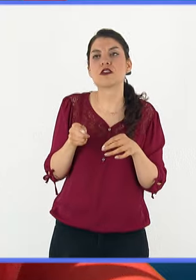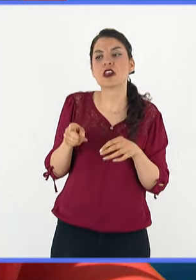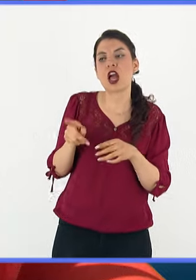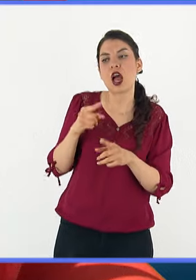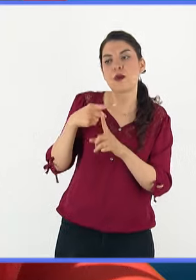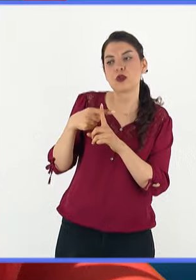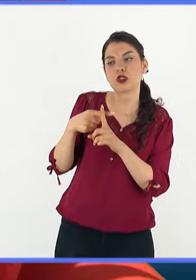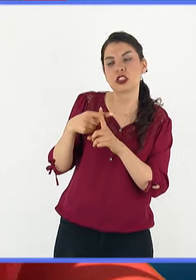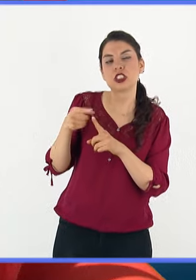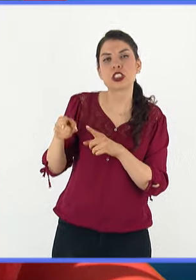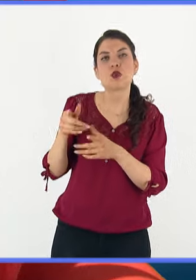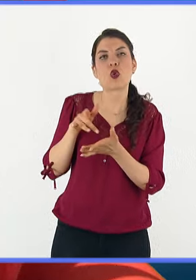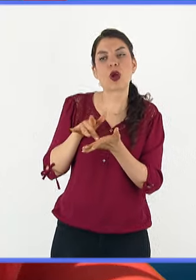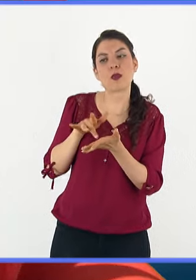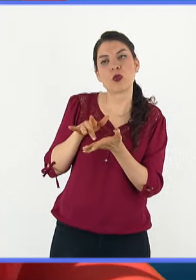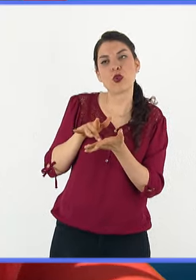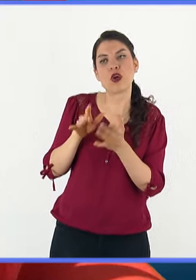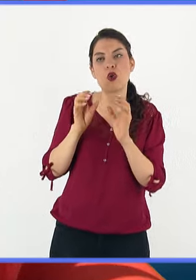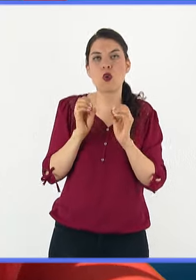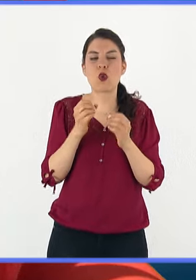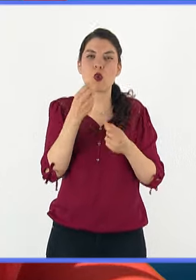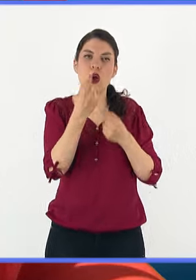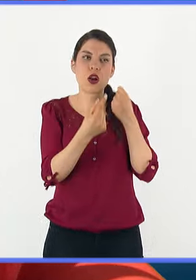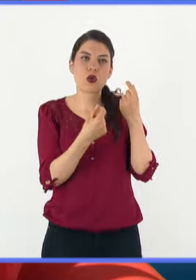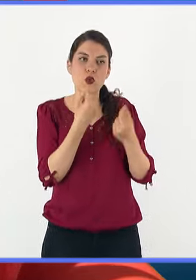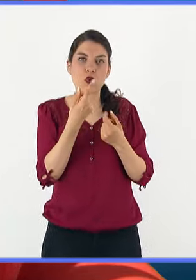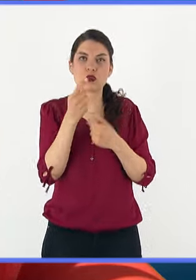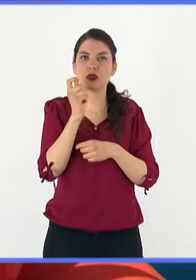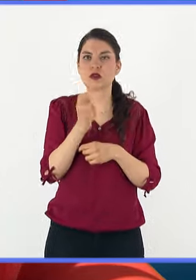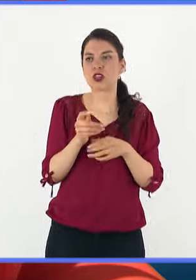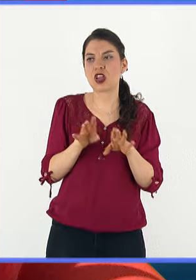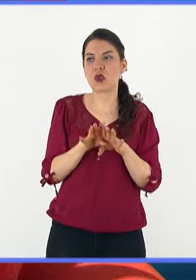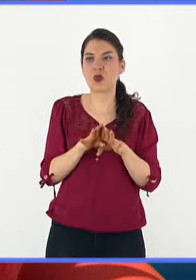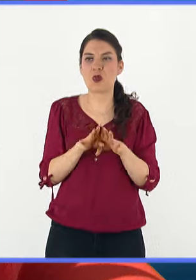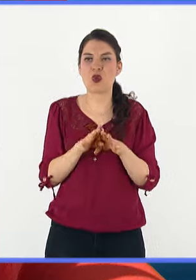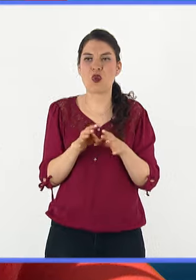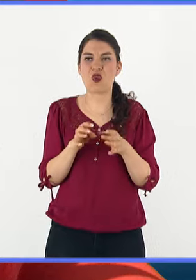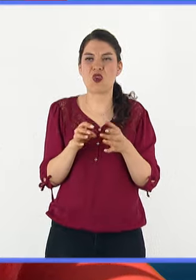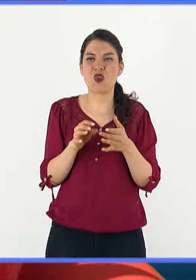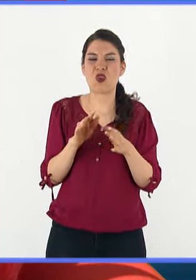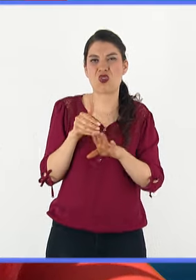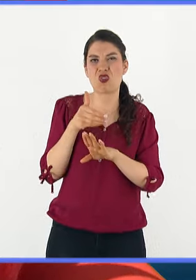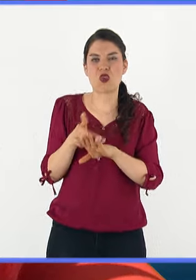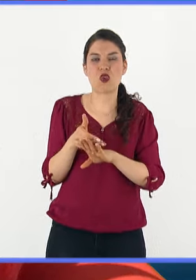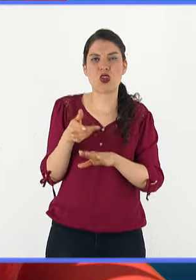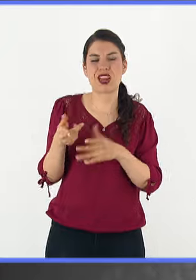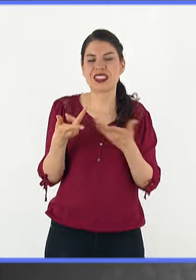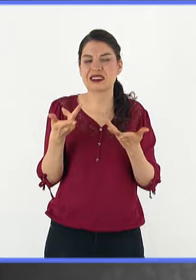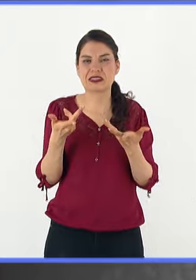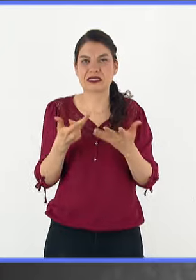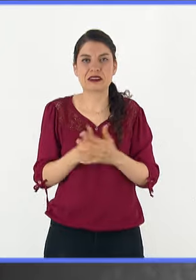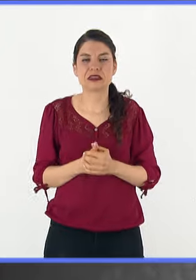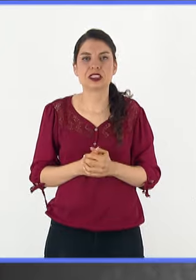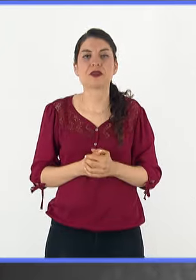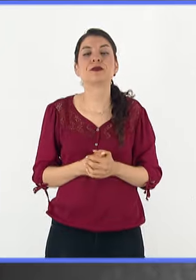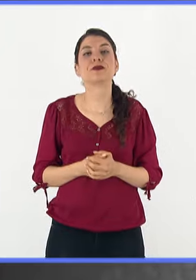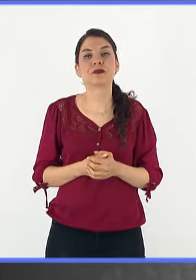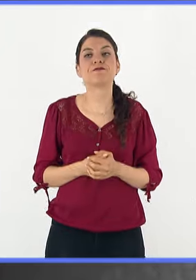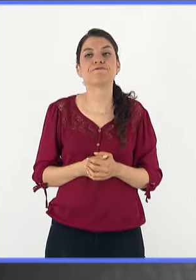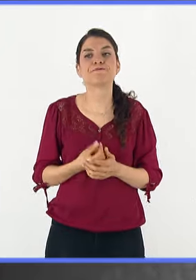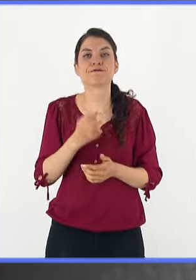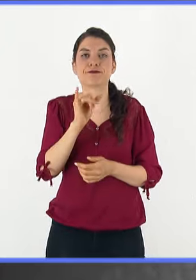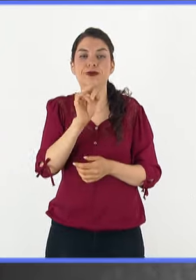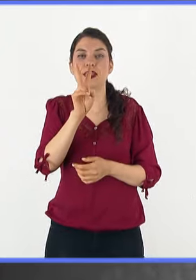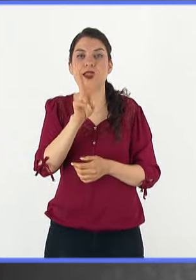y en otros Pues hay una cuestión Vamos ahí como muy muy contrastante o muy de lucha con con esta situación s es que en algunos casos